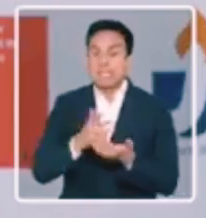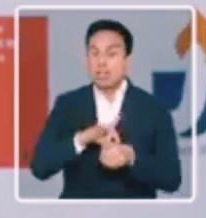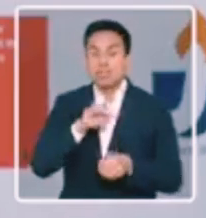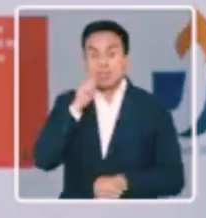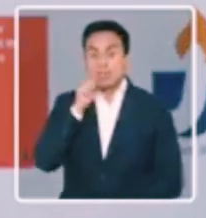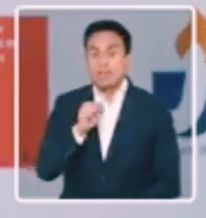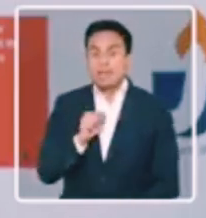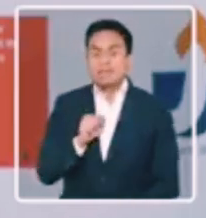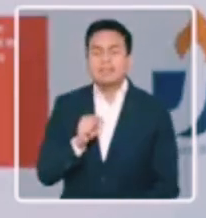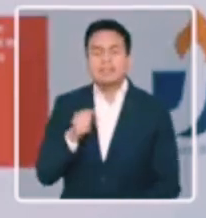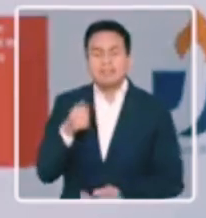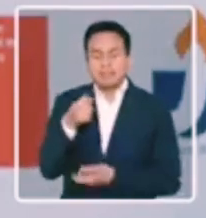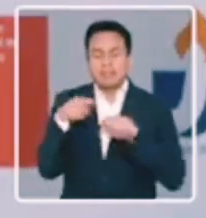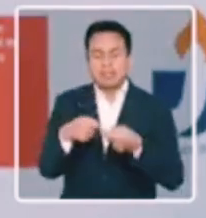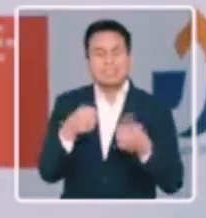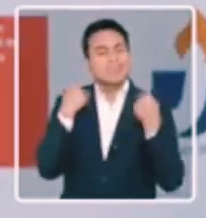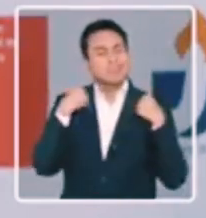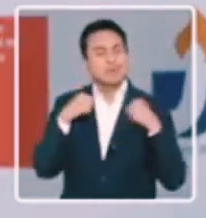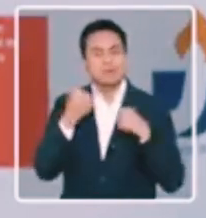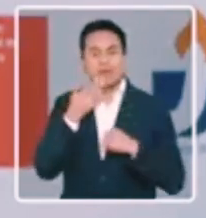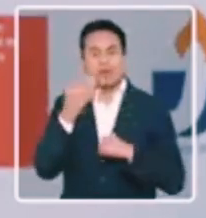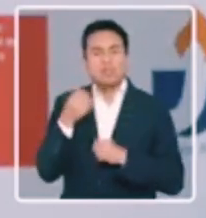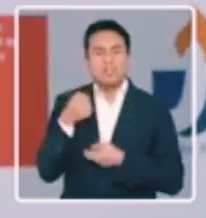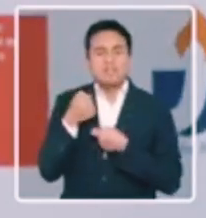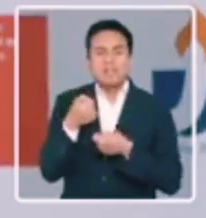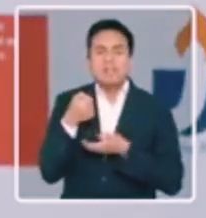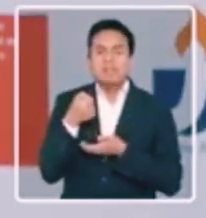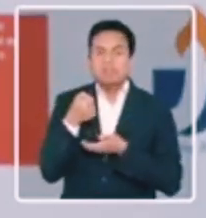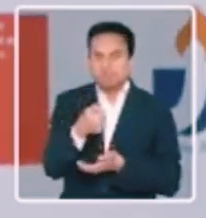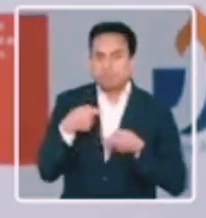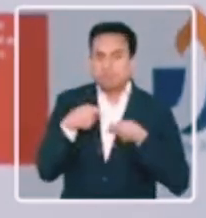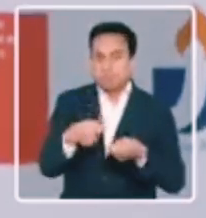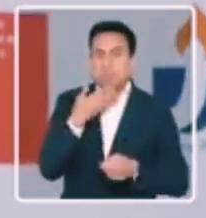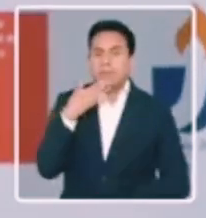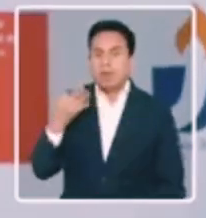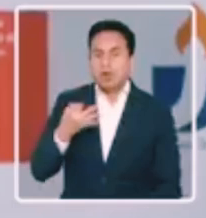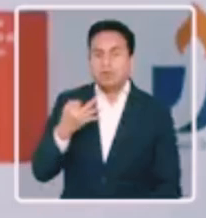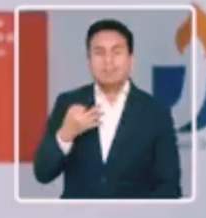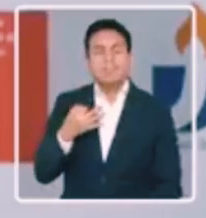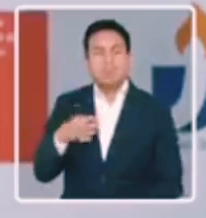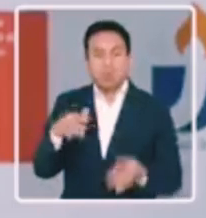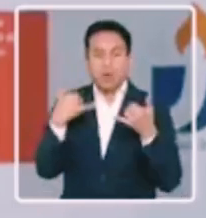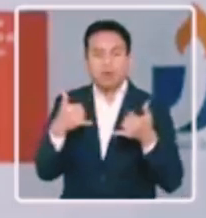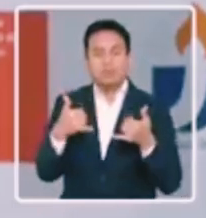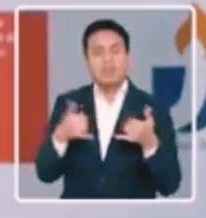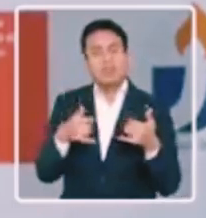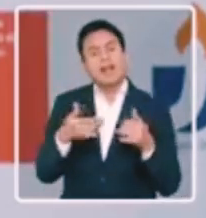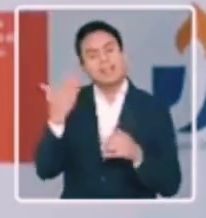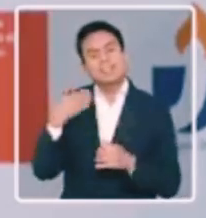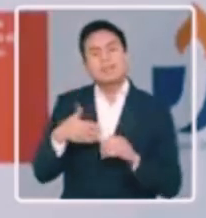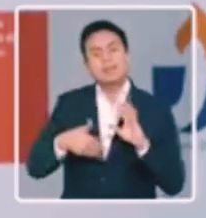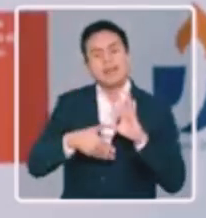salud invertir en deporte es de las mejores inversiones que podemos hacer Y es que a partir de los Juegos Panamericanos y